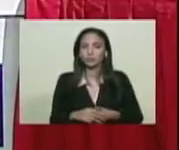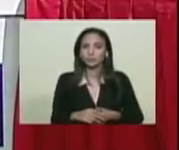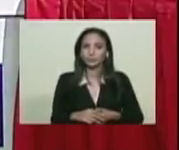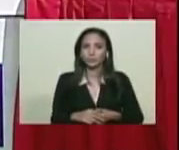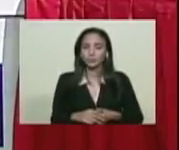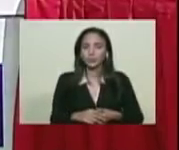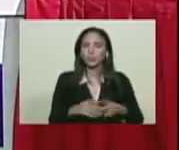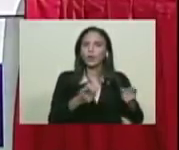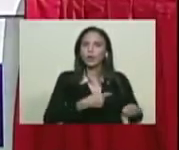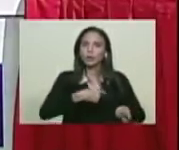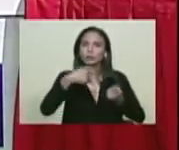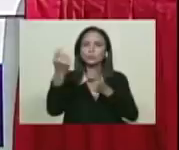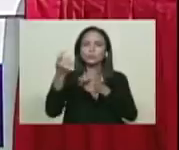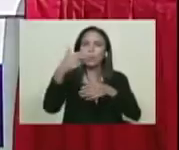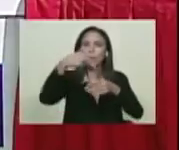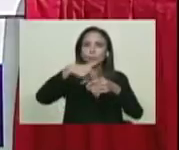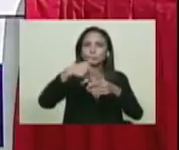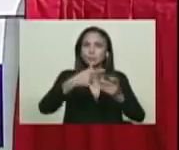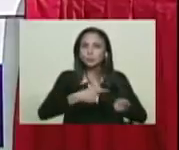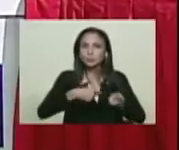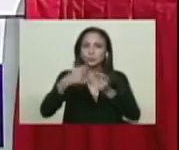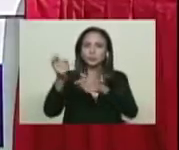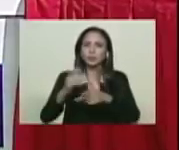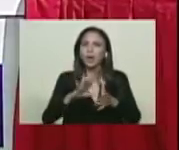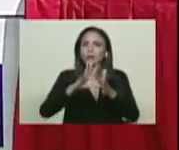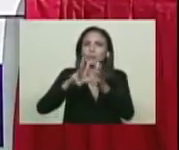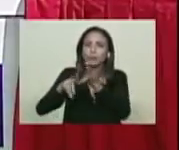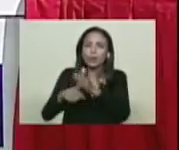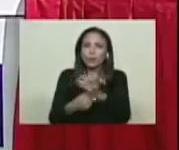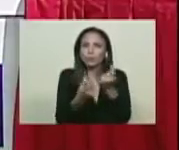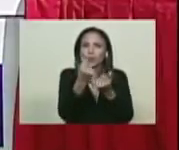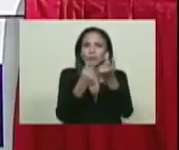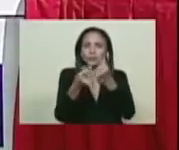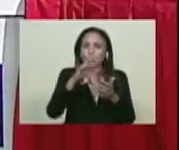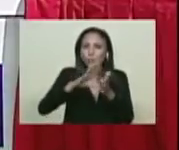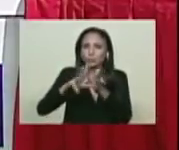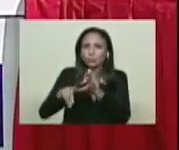para entregar Citgo. No las iban a robar.